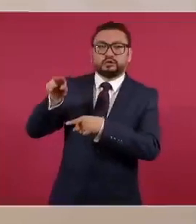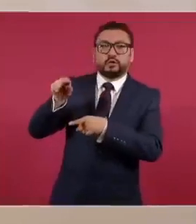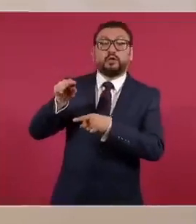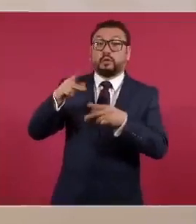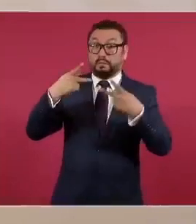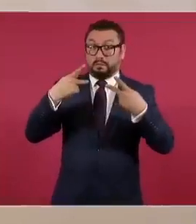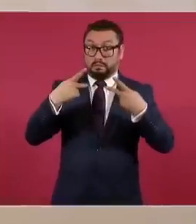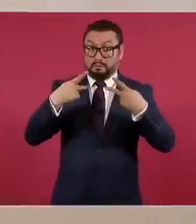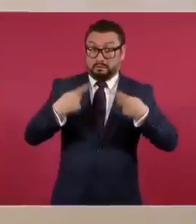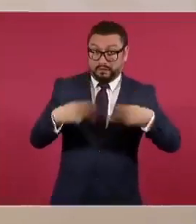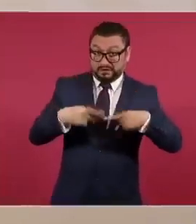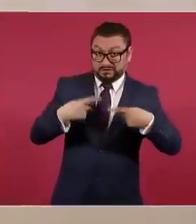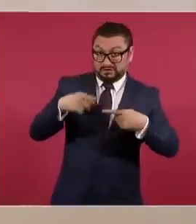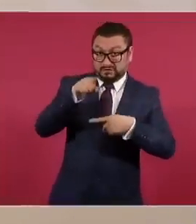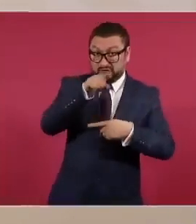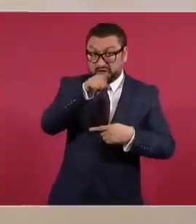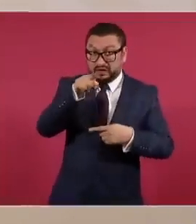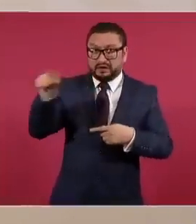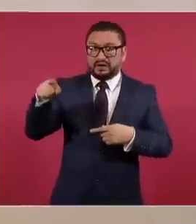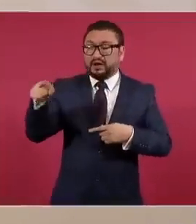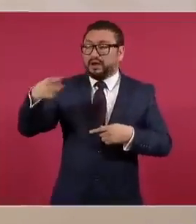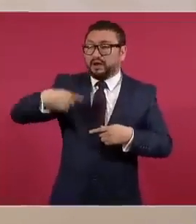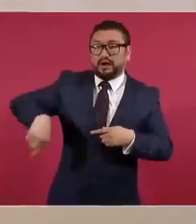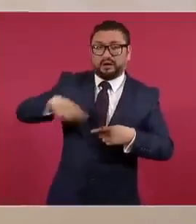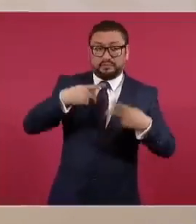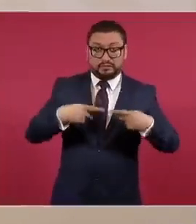pueblo y quién lo desprecia?